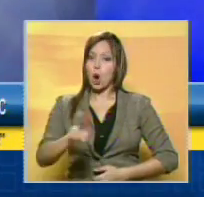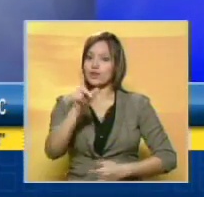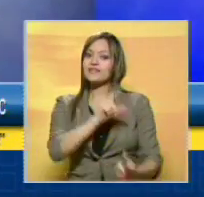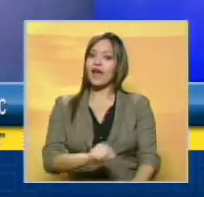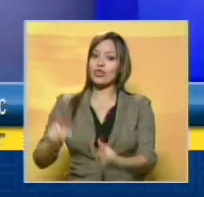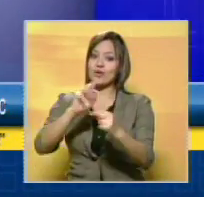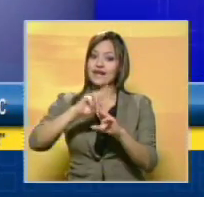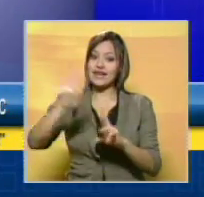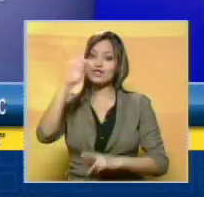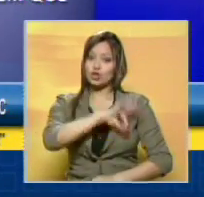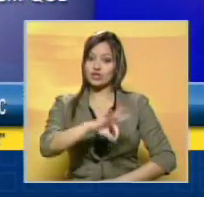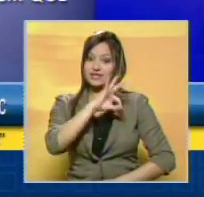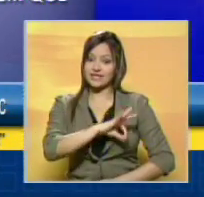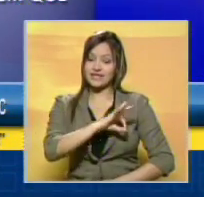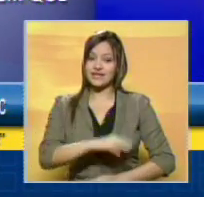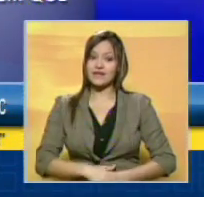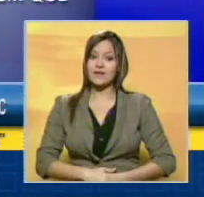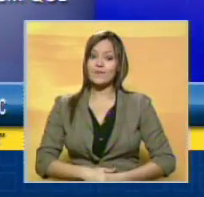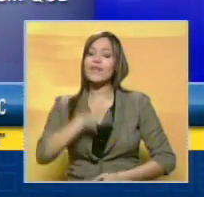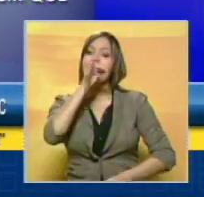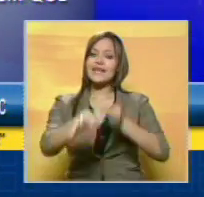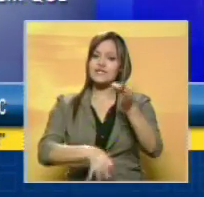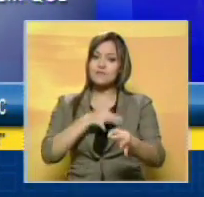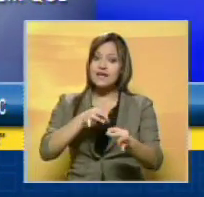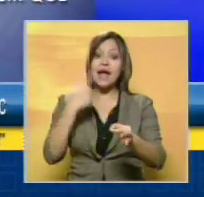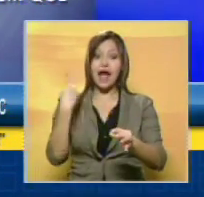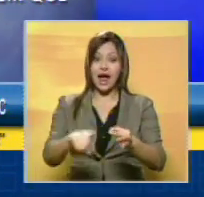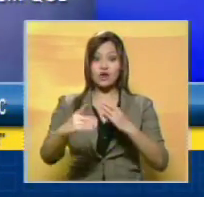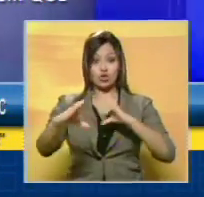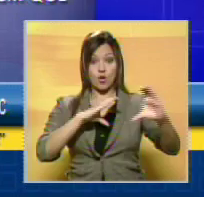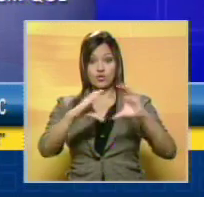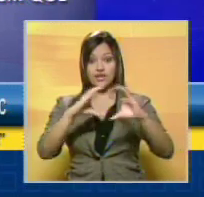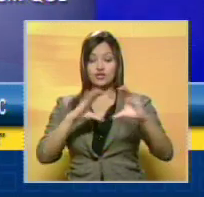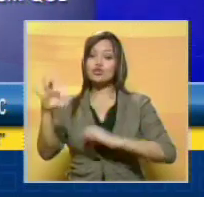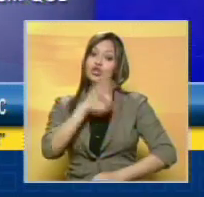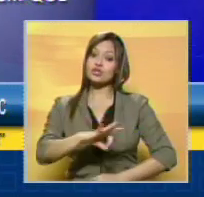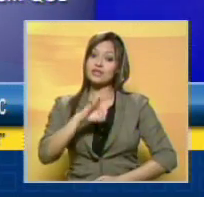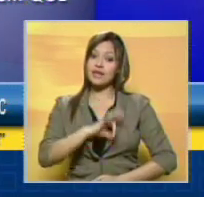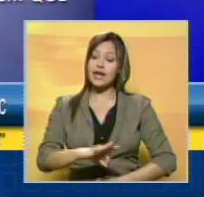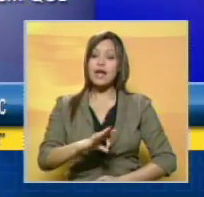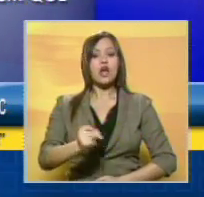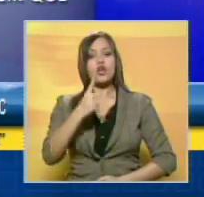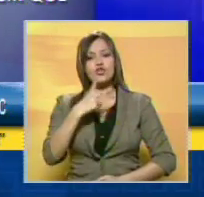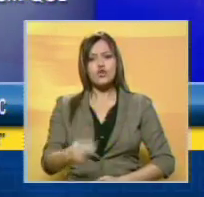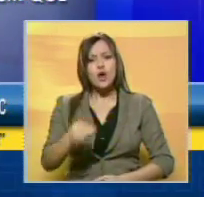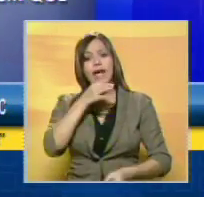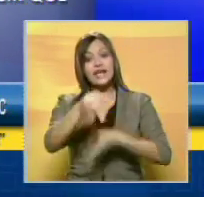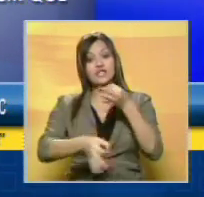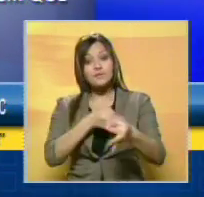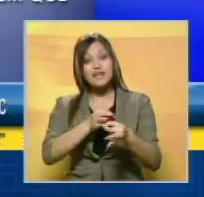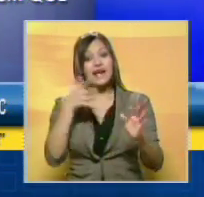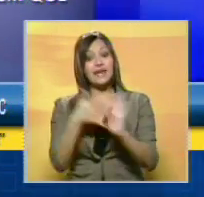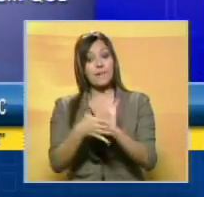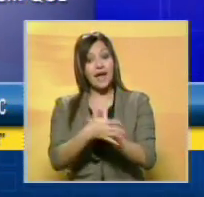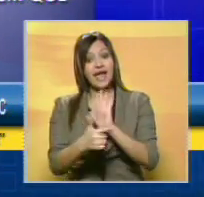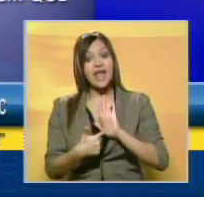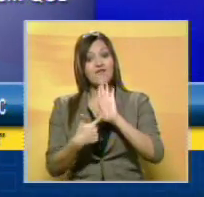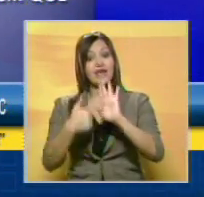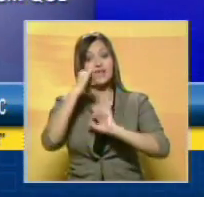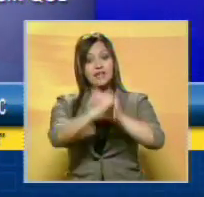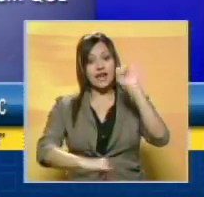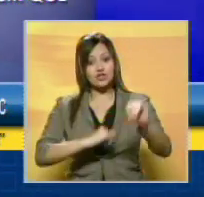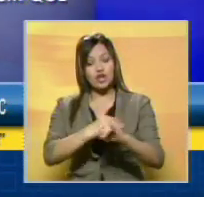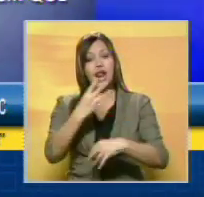cuenta en la red social Twitter, el jefe de Estado señaló que los medios de comunicación social no reseñaron lo ocurrido en el evento